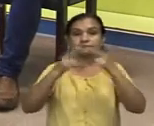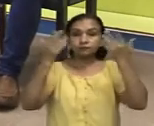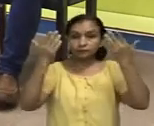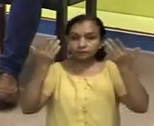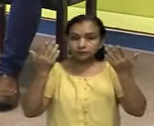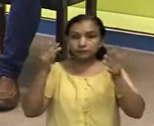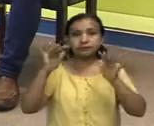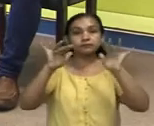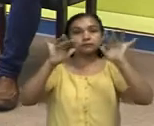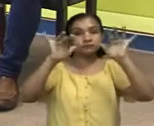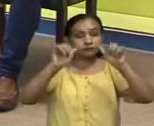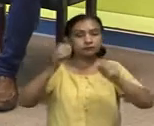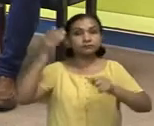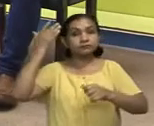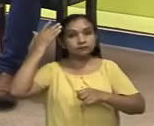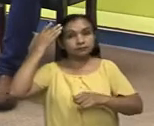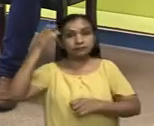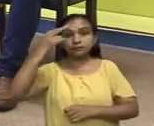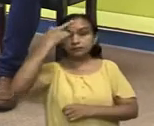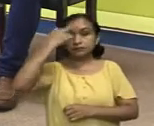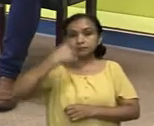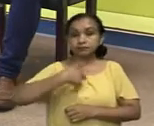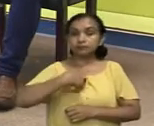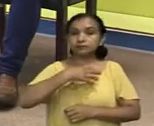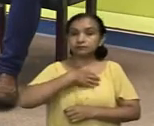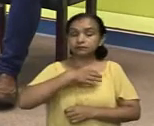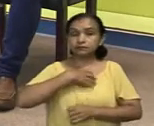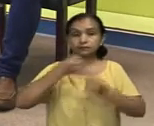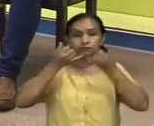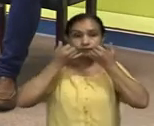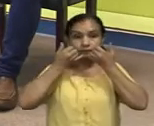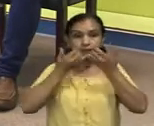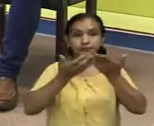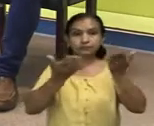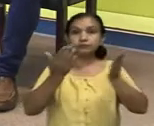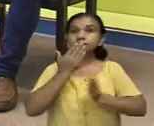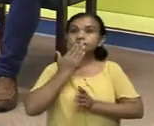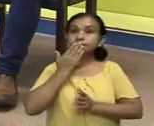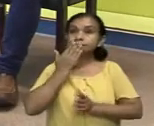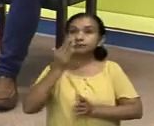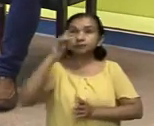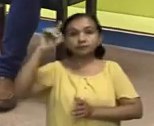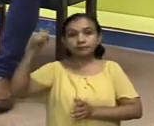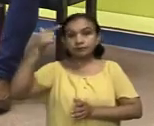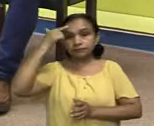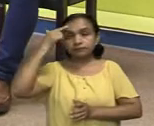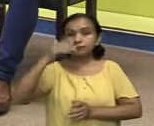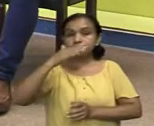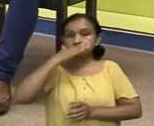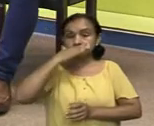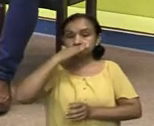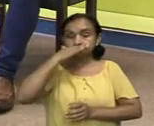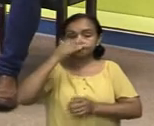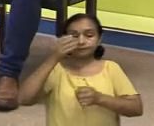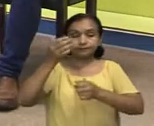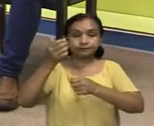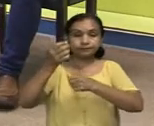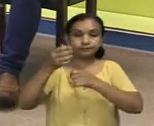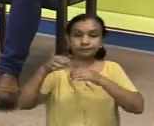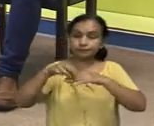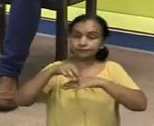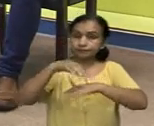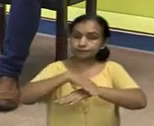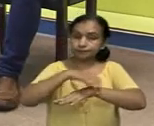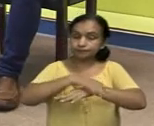como parte de esa responsabilidad de informar que tiene el buen gobierno sandinista a través de la vicepresidenta a